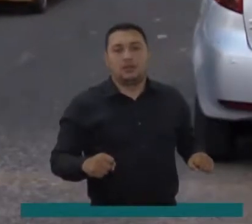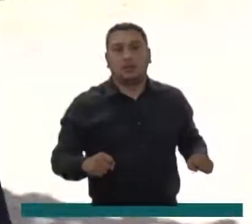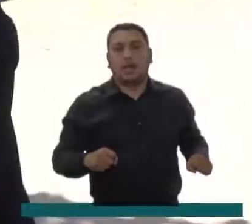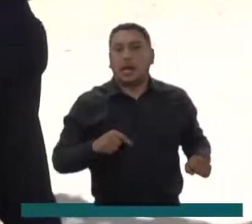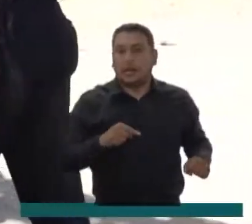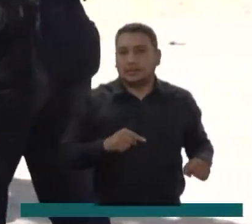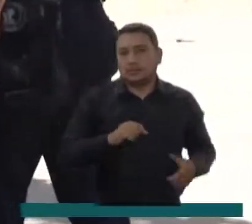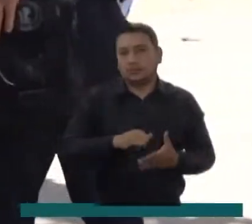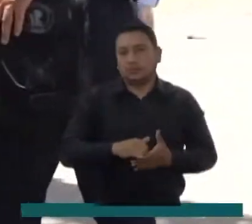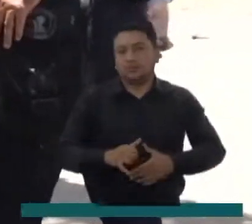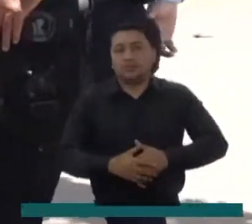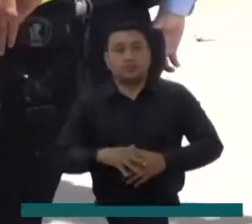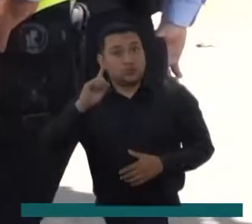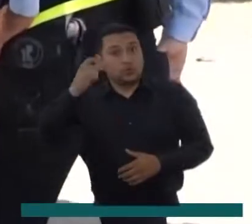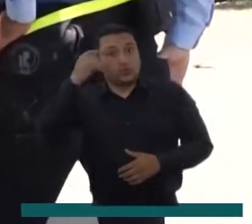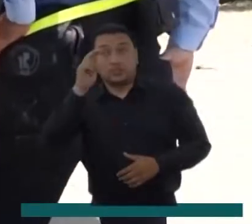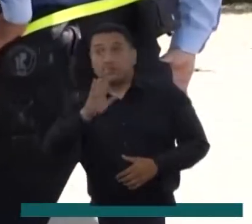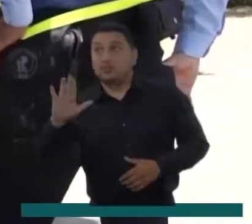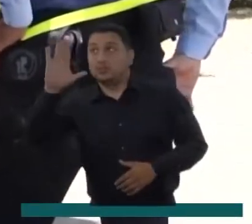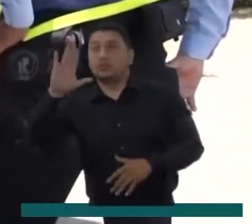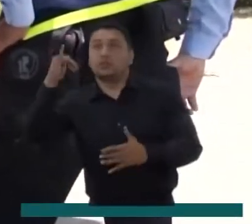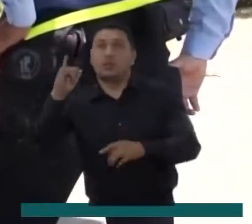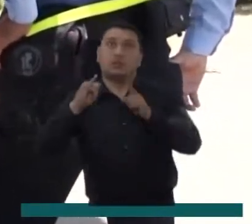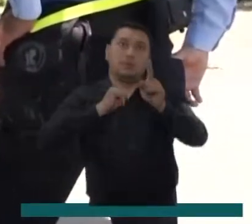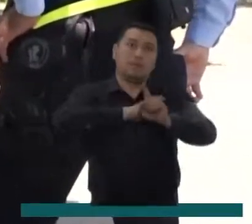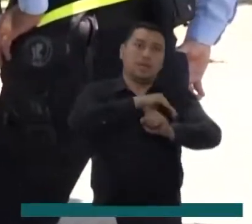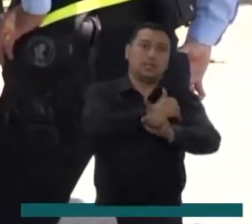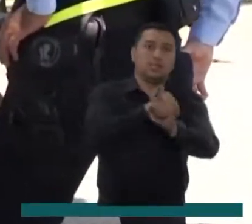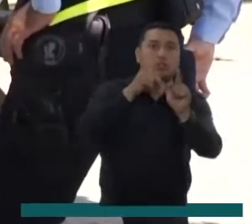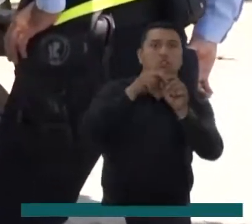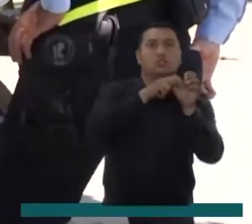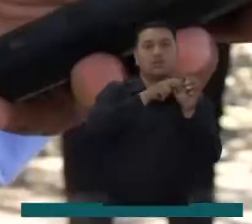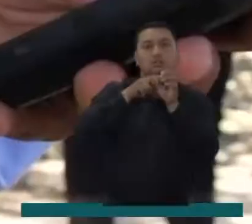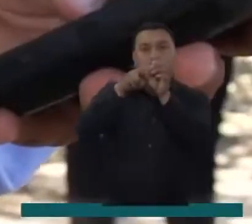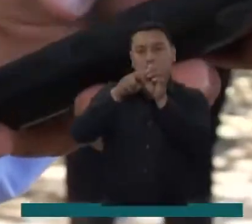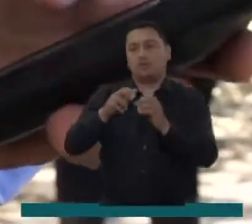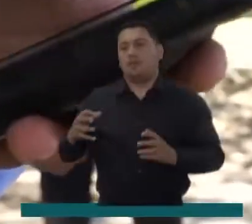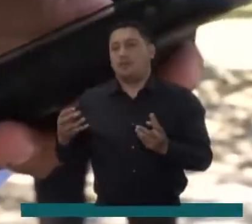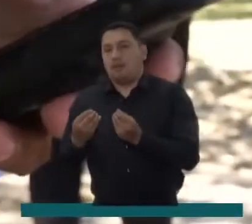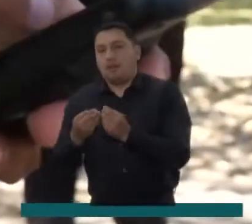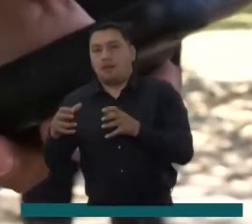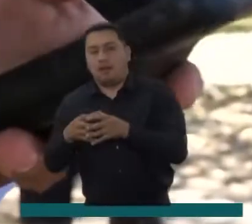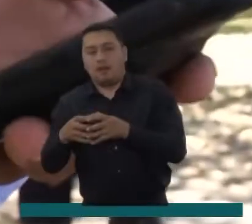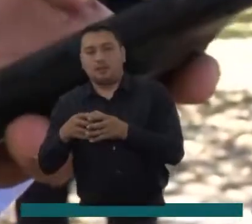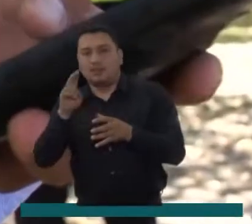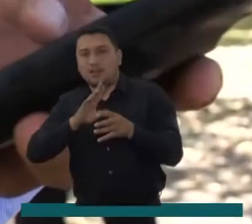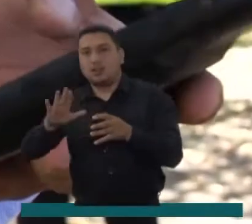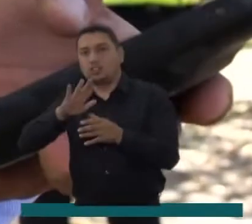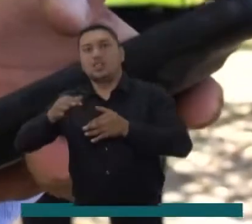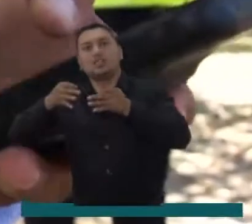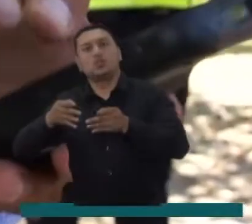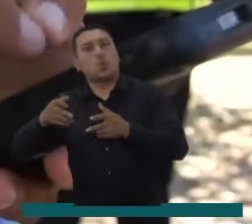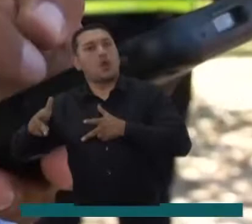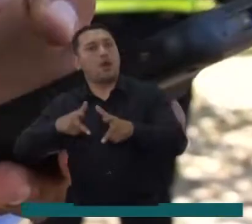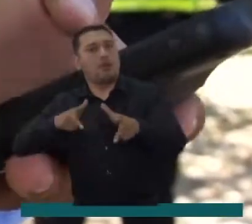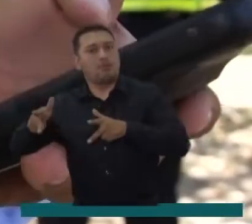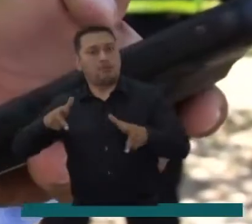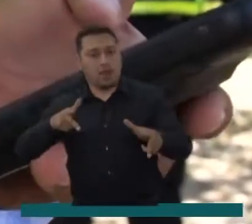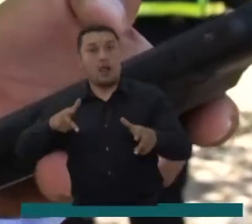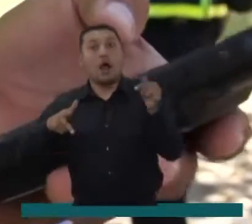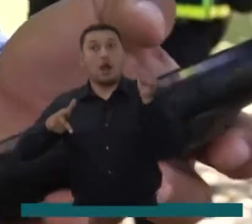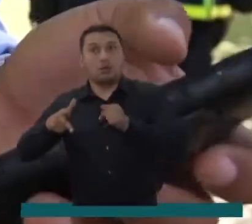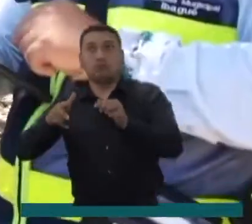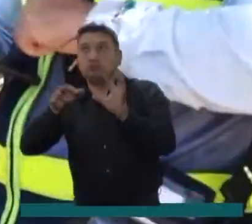transporte. El Gobierno Nacional, a través del Ministerio de Transporte y la Agencia Nacional de Seguridad Vial, buscando la integridad personal y